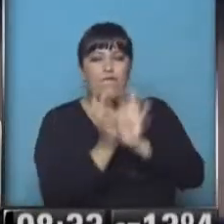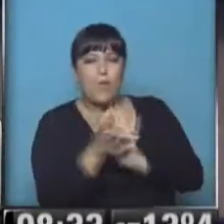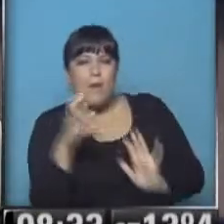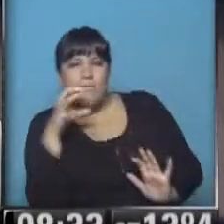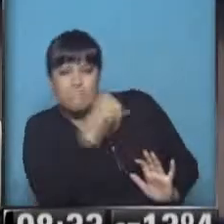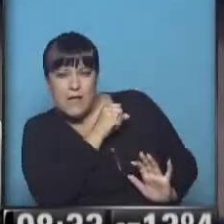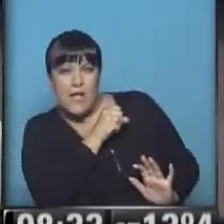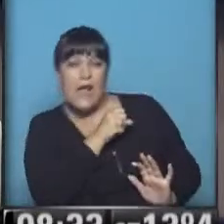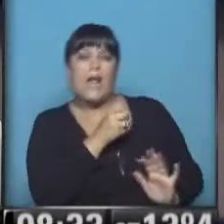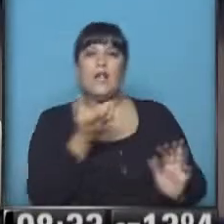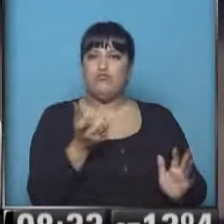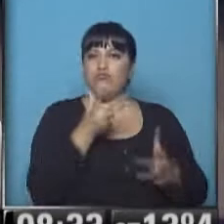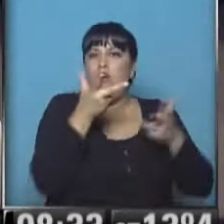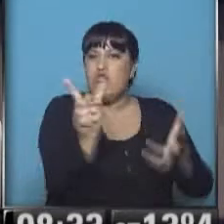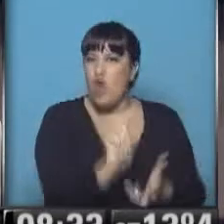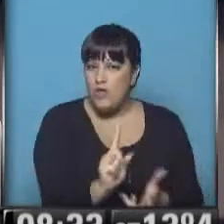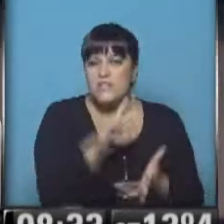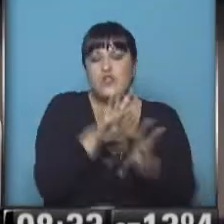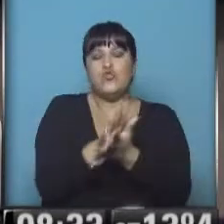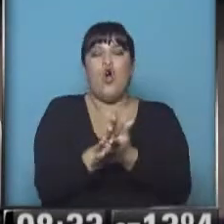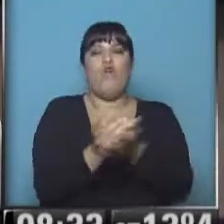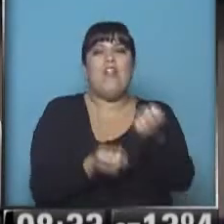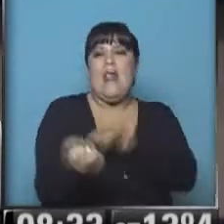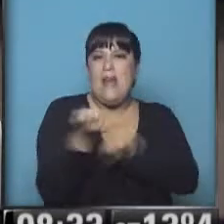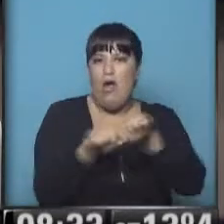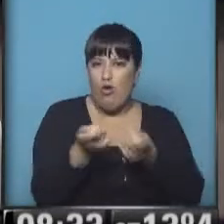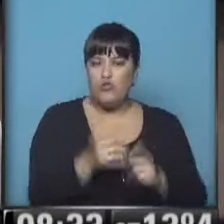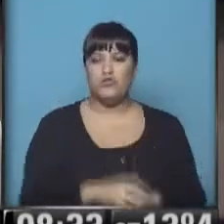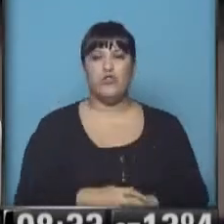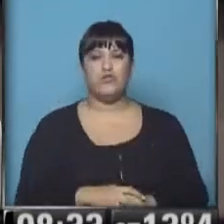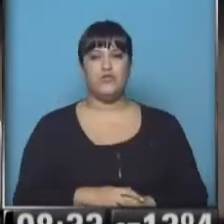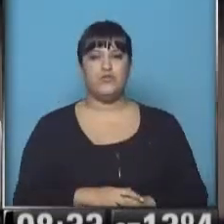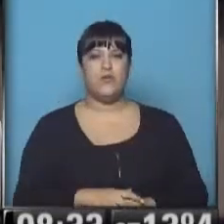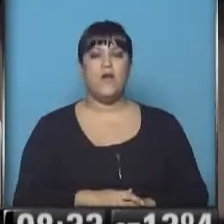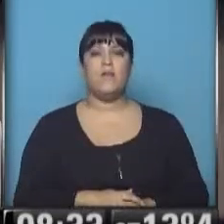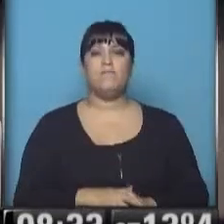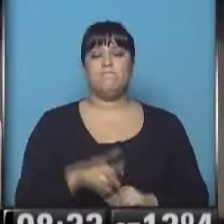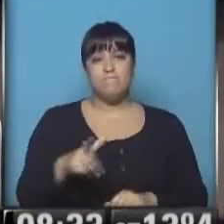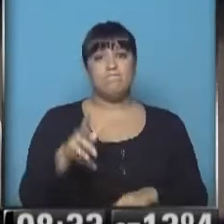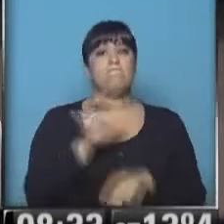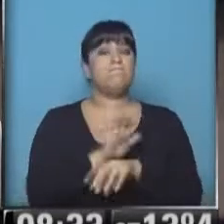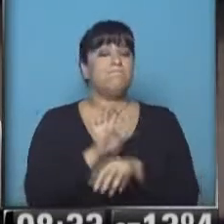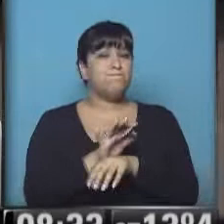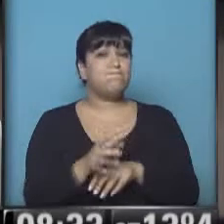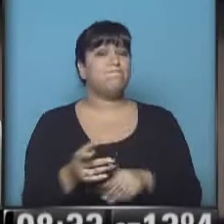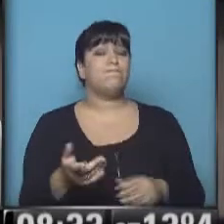de la operación lo que lo que suele llamarse en